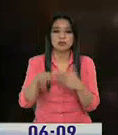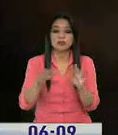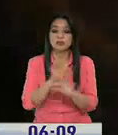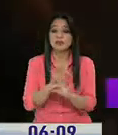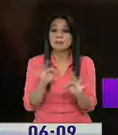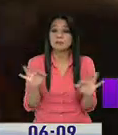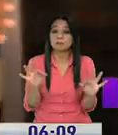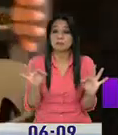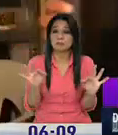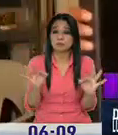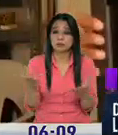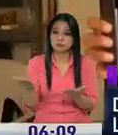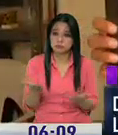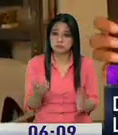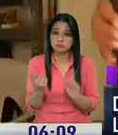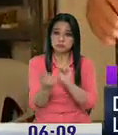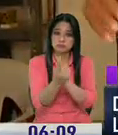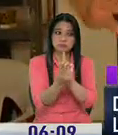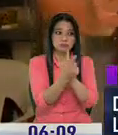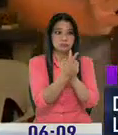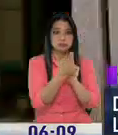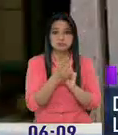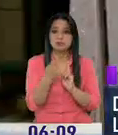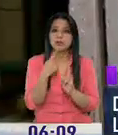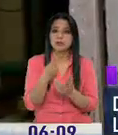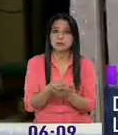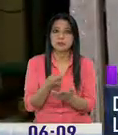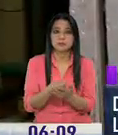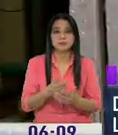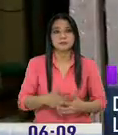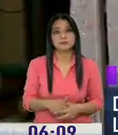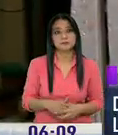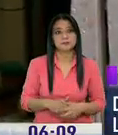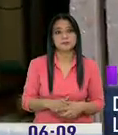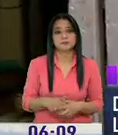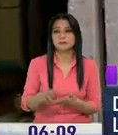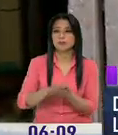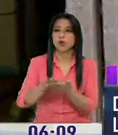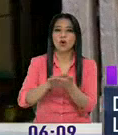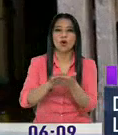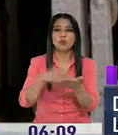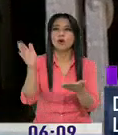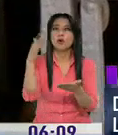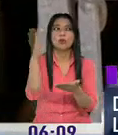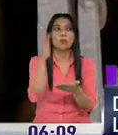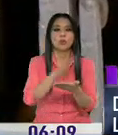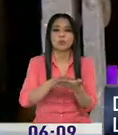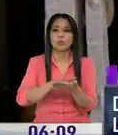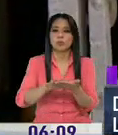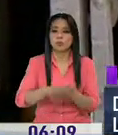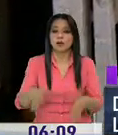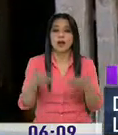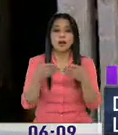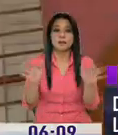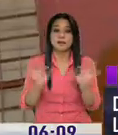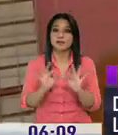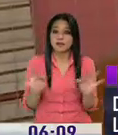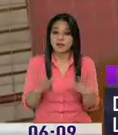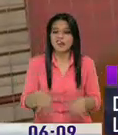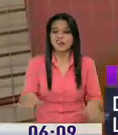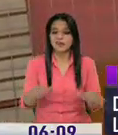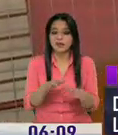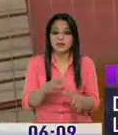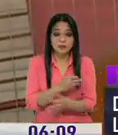a la hora de recibir a la clientela. Todo polvoso, ya de lo que no hemos abierto, ¿no? No toca